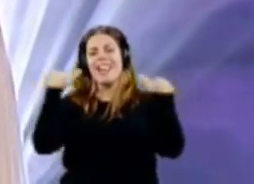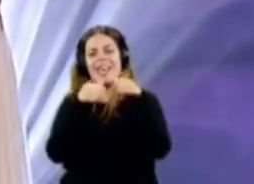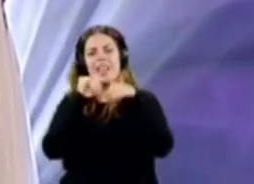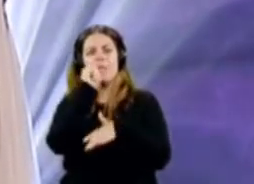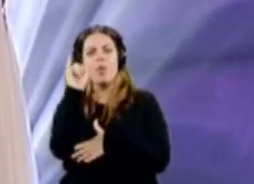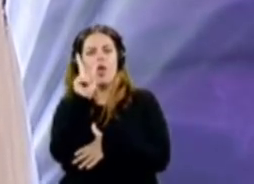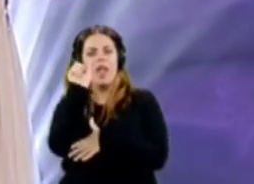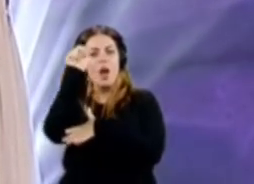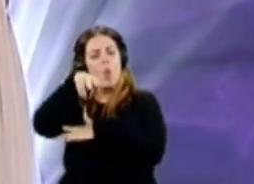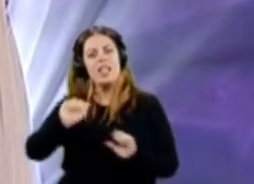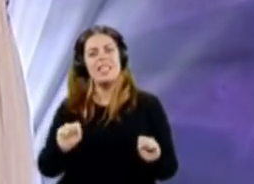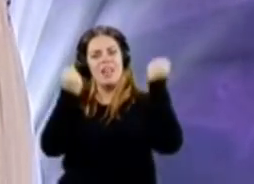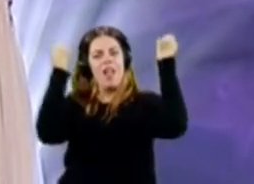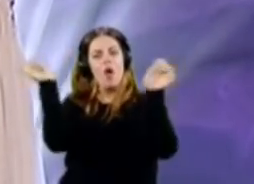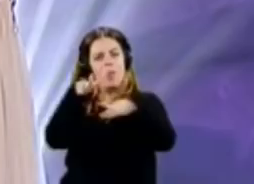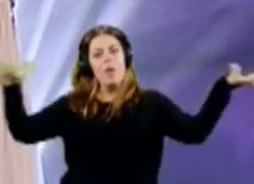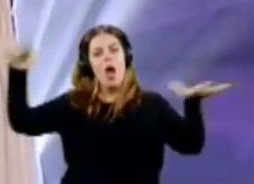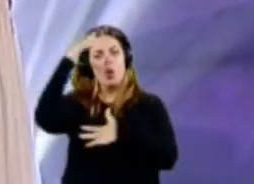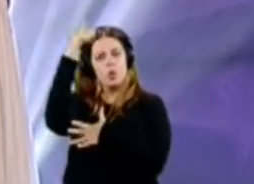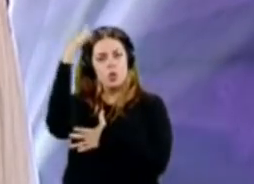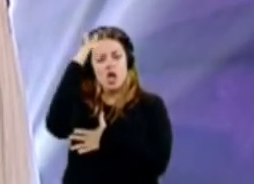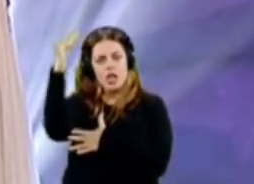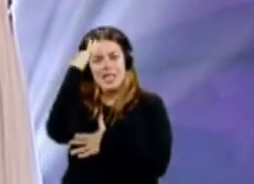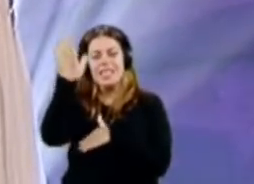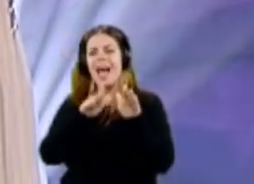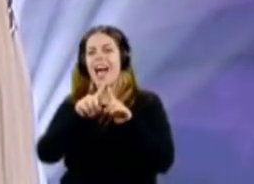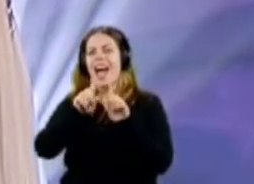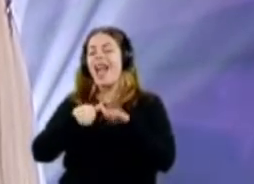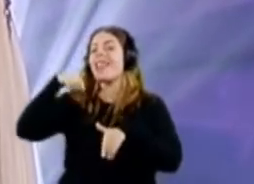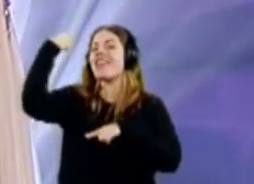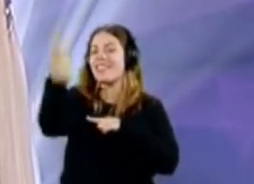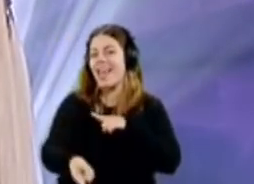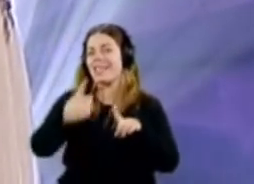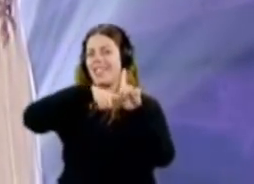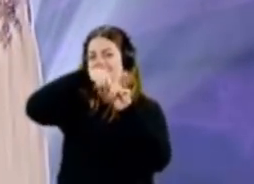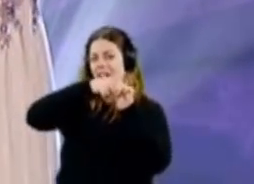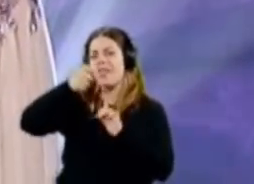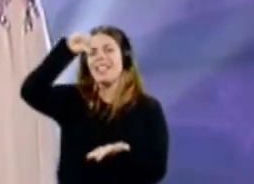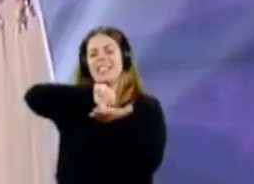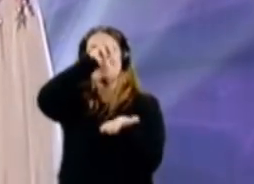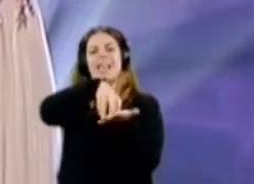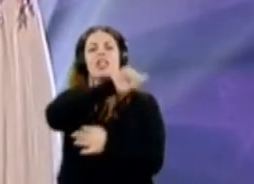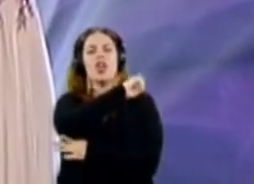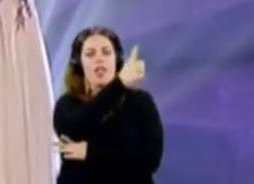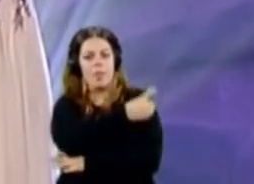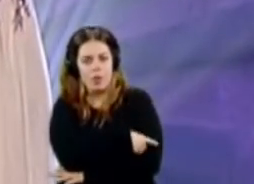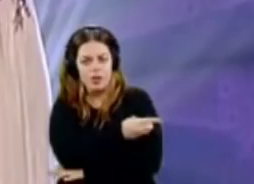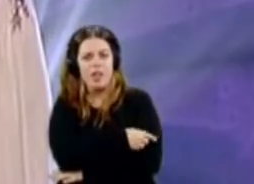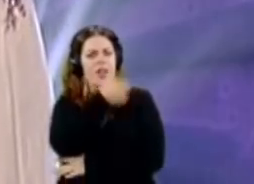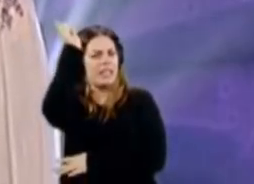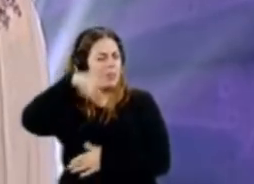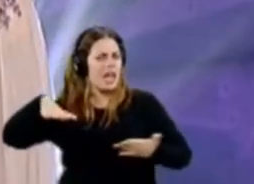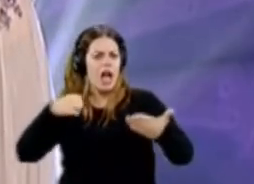mago ilusionista, Next Level Centro Deportivo, Rafa Denis y Rosa Montes de Oca, a la que ha